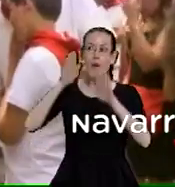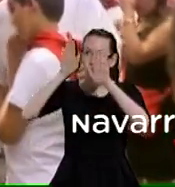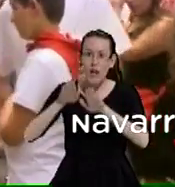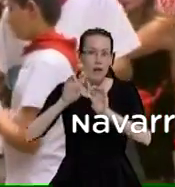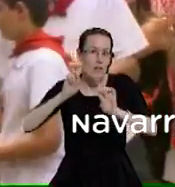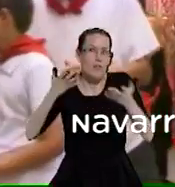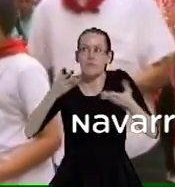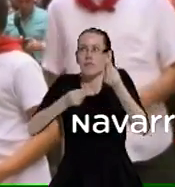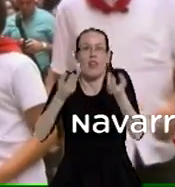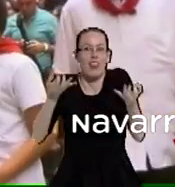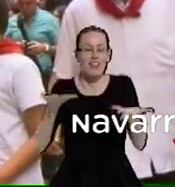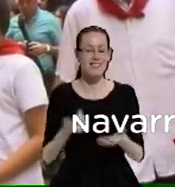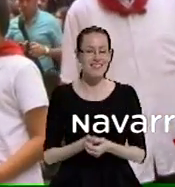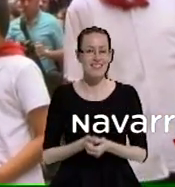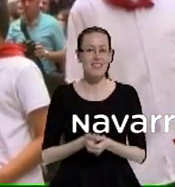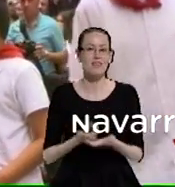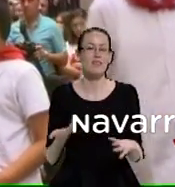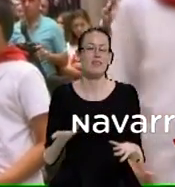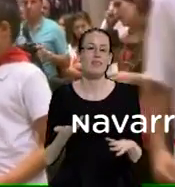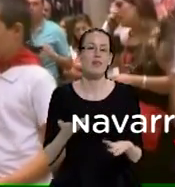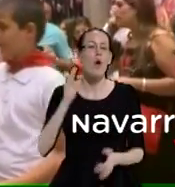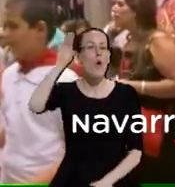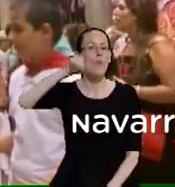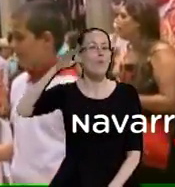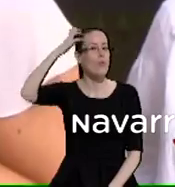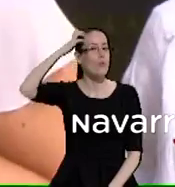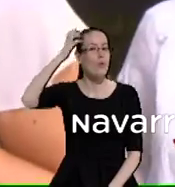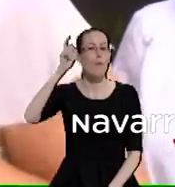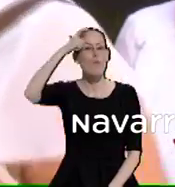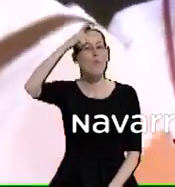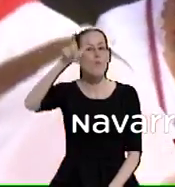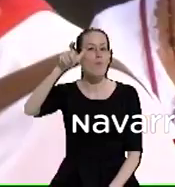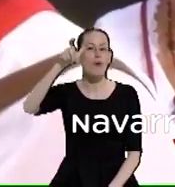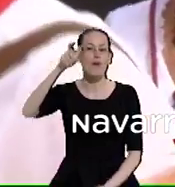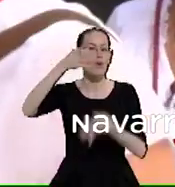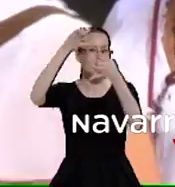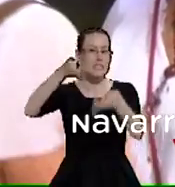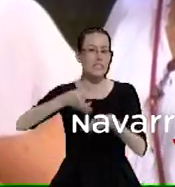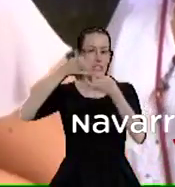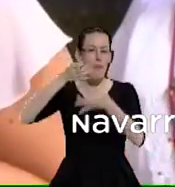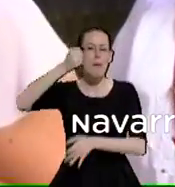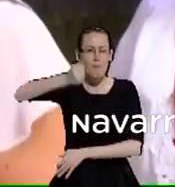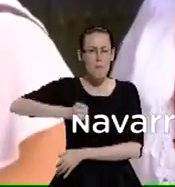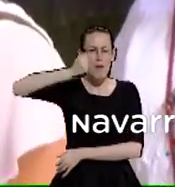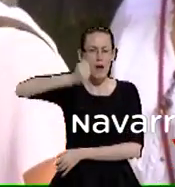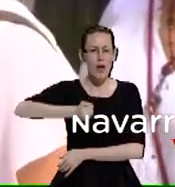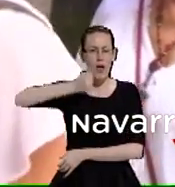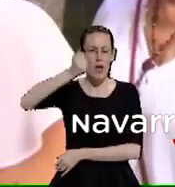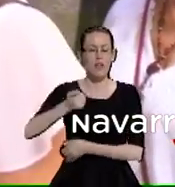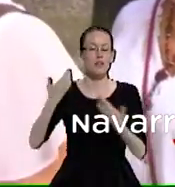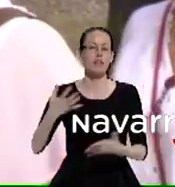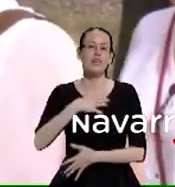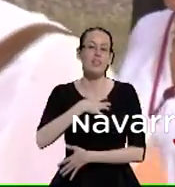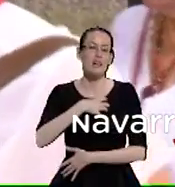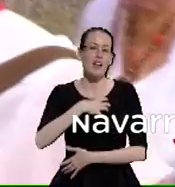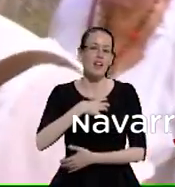es un pueblo de peregrinos, entonces vemos peregrinos pasar todo el año, y claro, Santiago pues es el patrón, es el